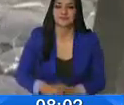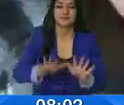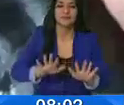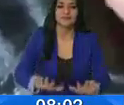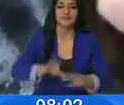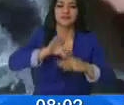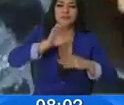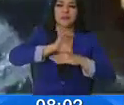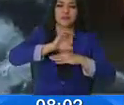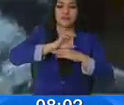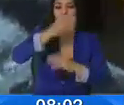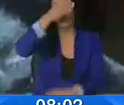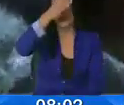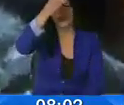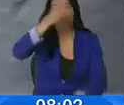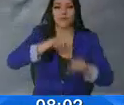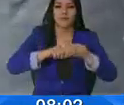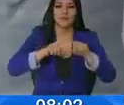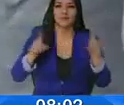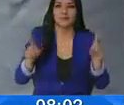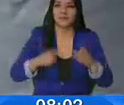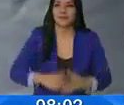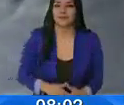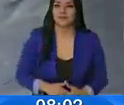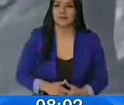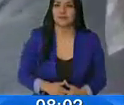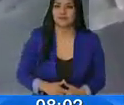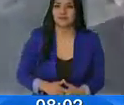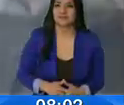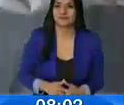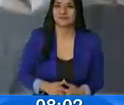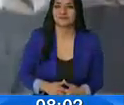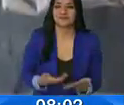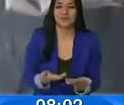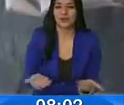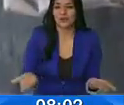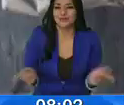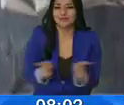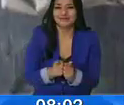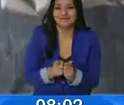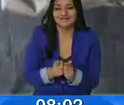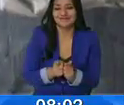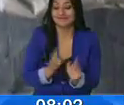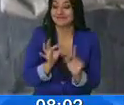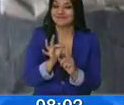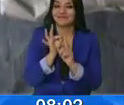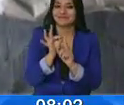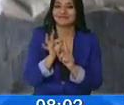Ecuador intercultural, desde la grandeza de sus pequeñas cosas, informó Jorge Escobar.